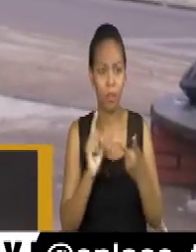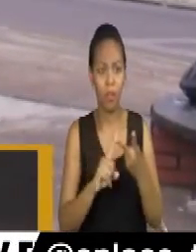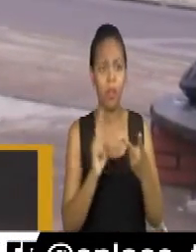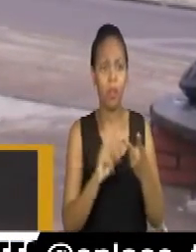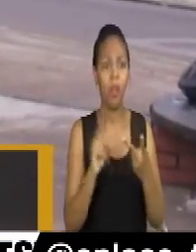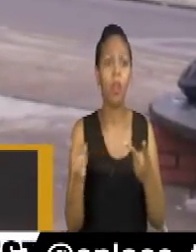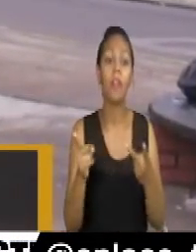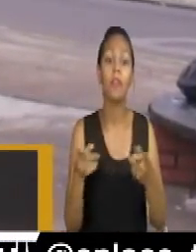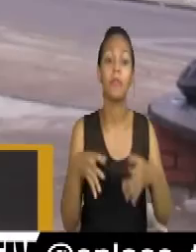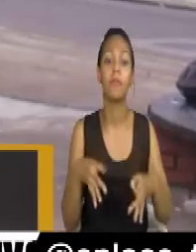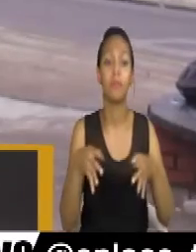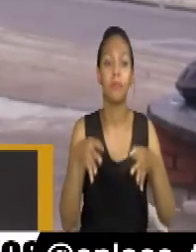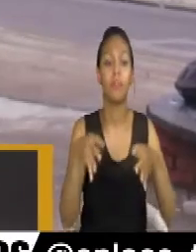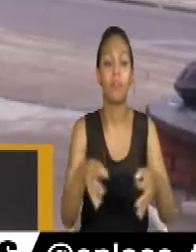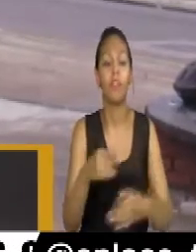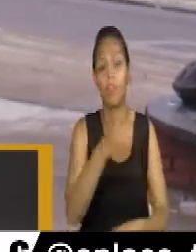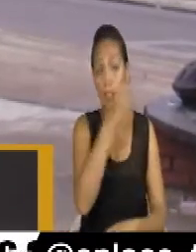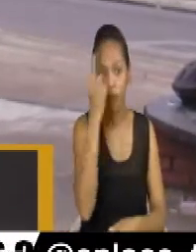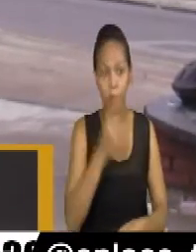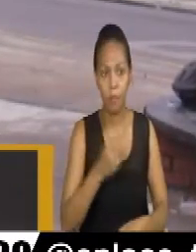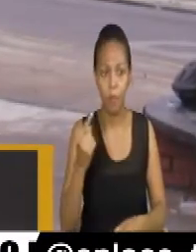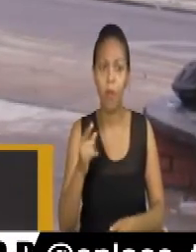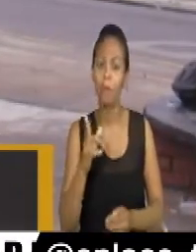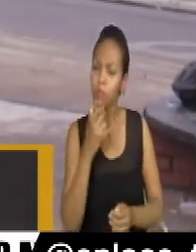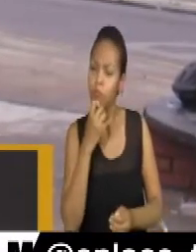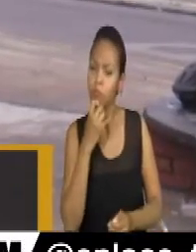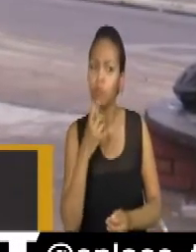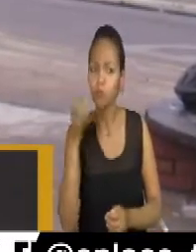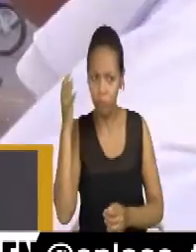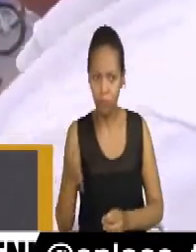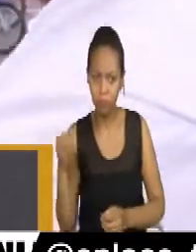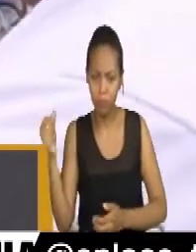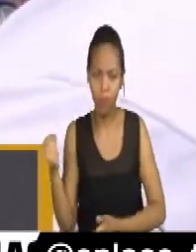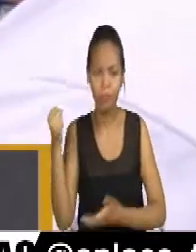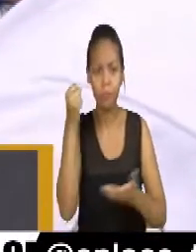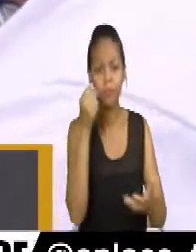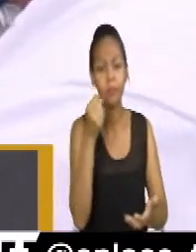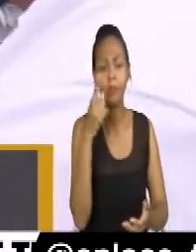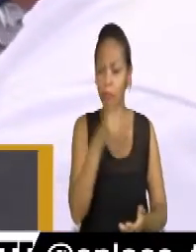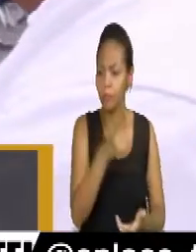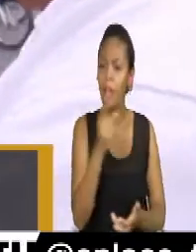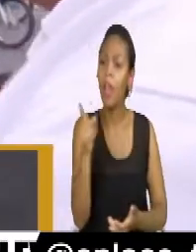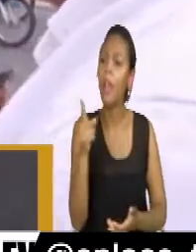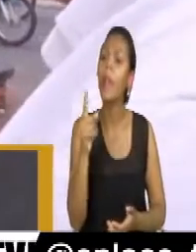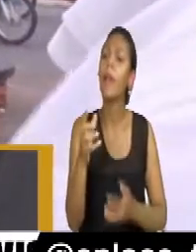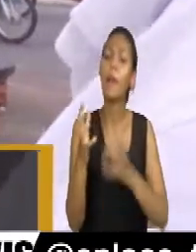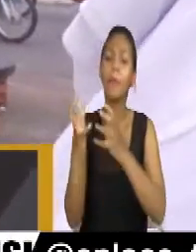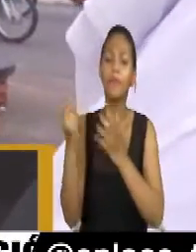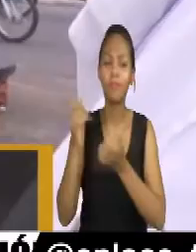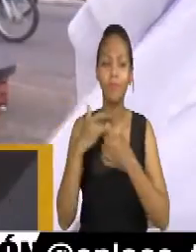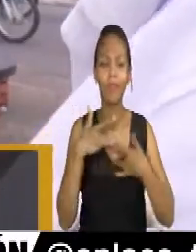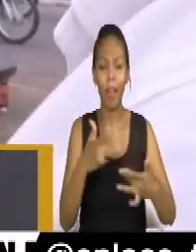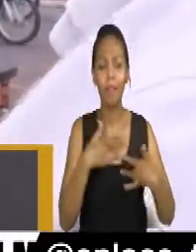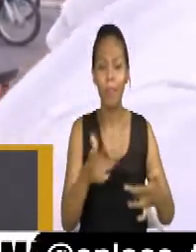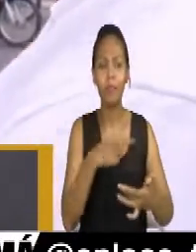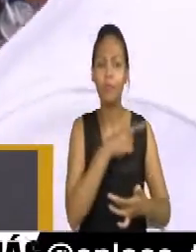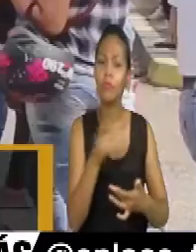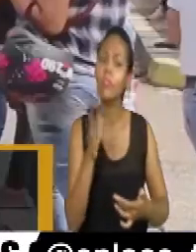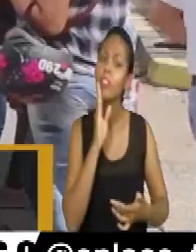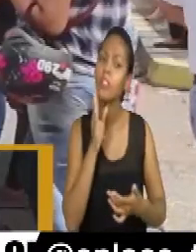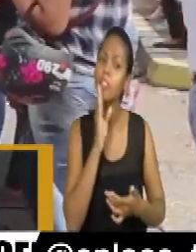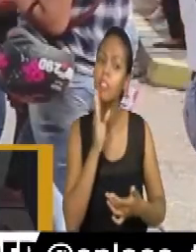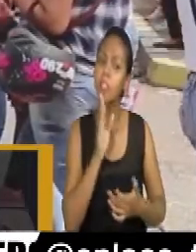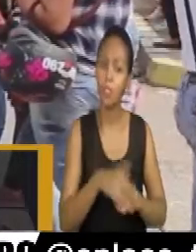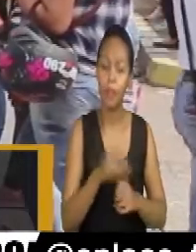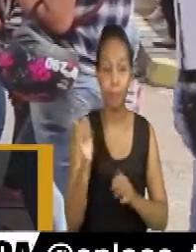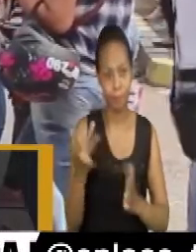y luego entran a mirar la licitación, quién es el prestador para el nuevo servicio. Indicó la presidenta del Sindicato Educador de Santander que es claro para ellos que hay